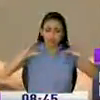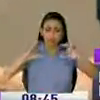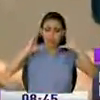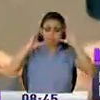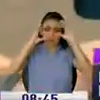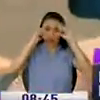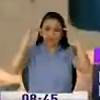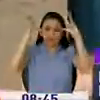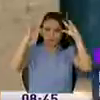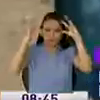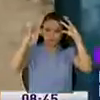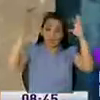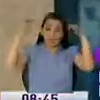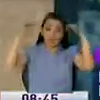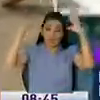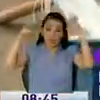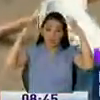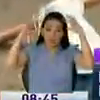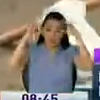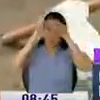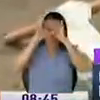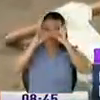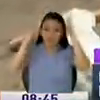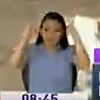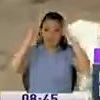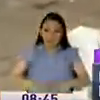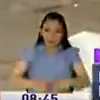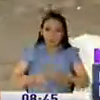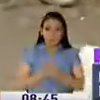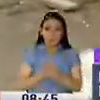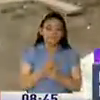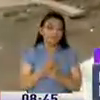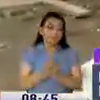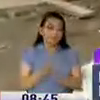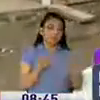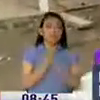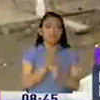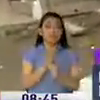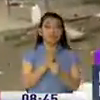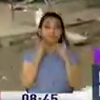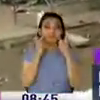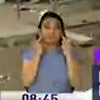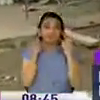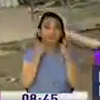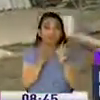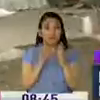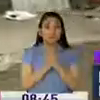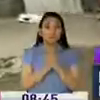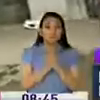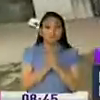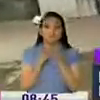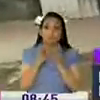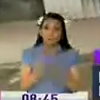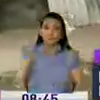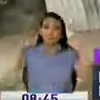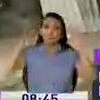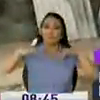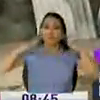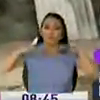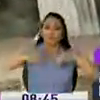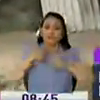esta sobresaturación al no tener mantenimiento nos genera estos colapsos. Importante estos trabajos, hemos visto también ya que en esa época de lluvia, sobre todo que ha